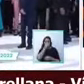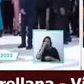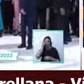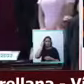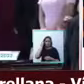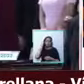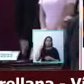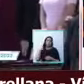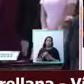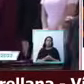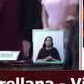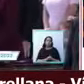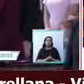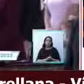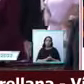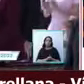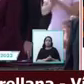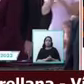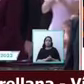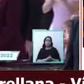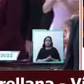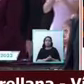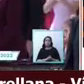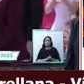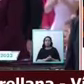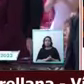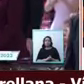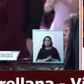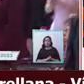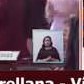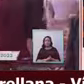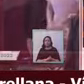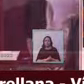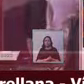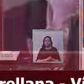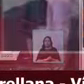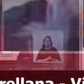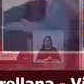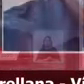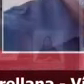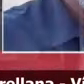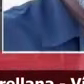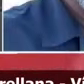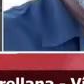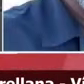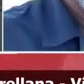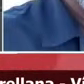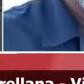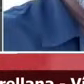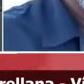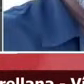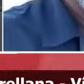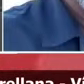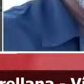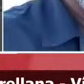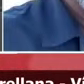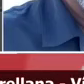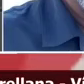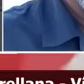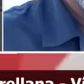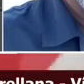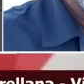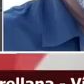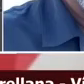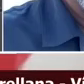otro, una conflictividad interna en el Partido Libre por de parte de los colectivos en